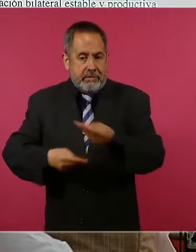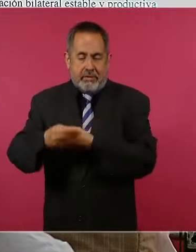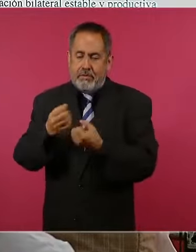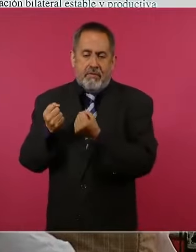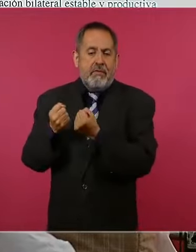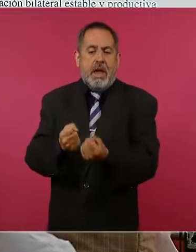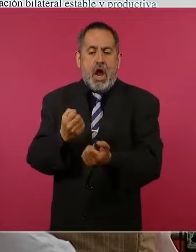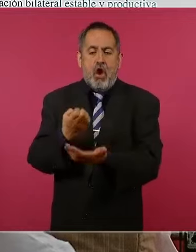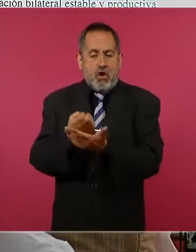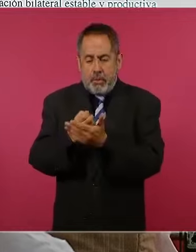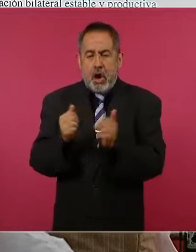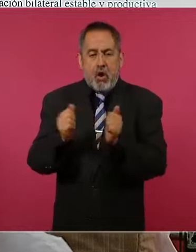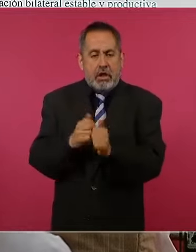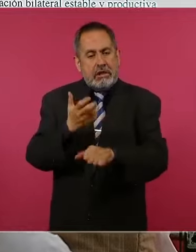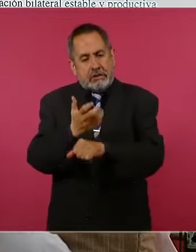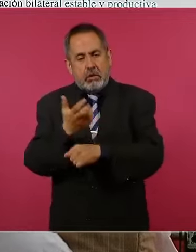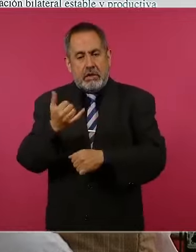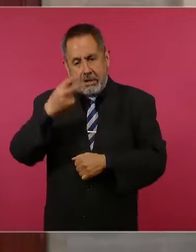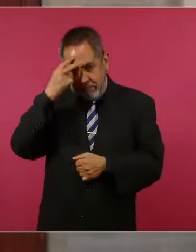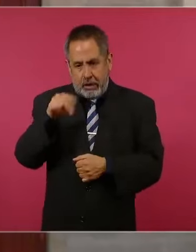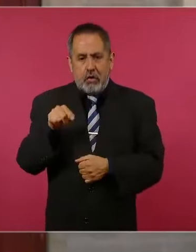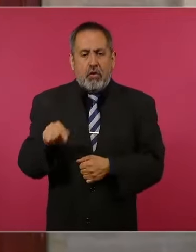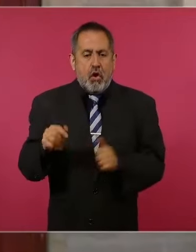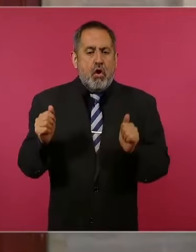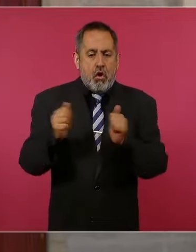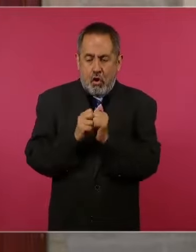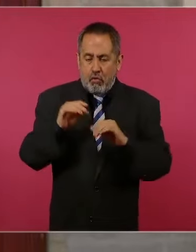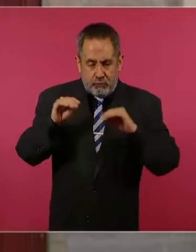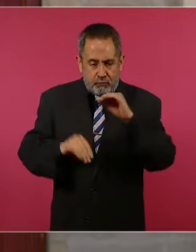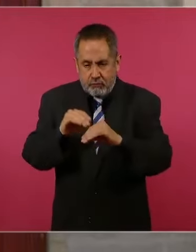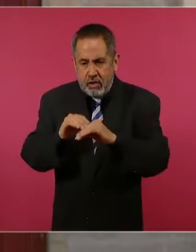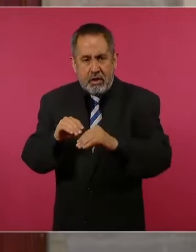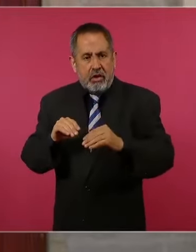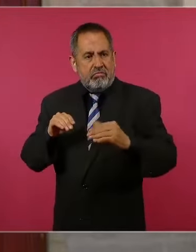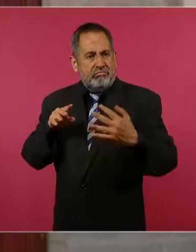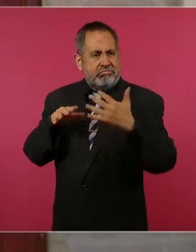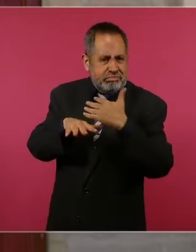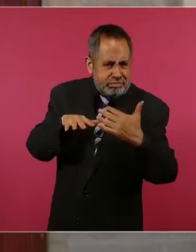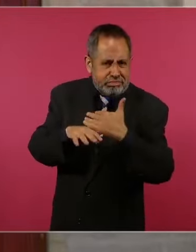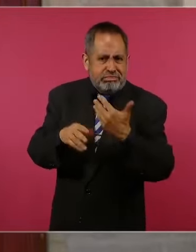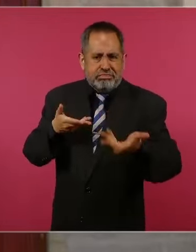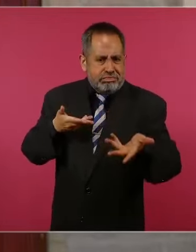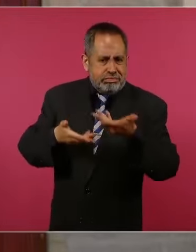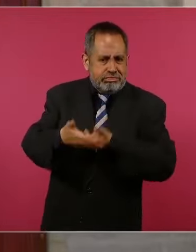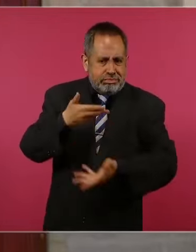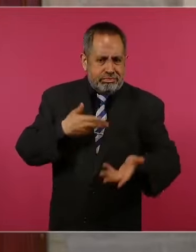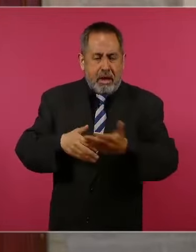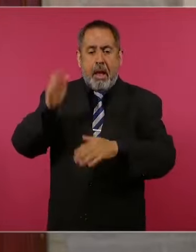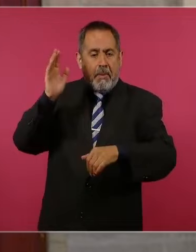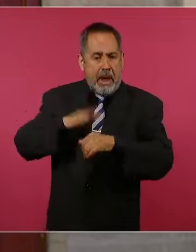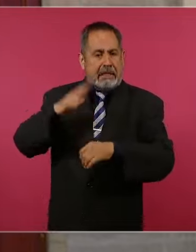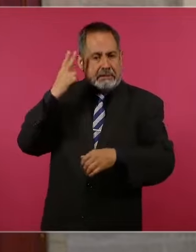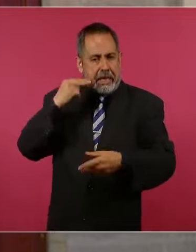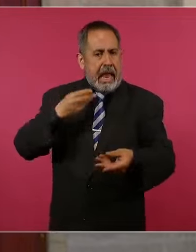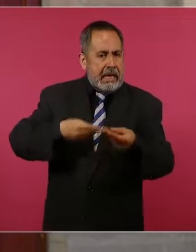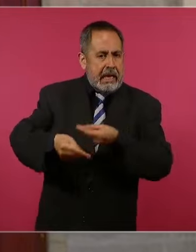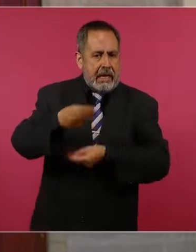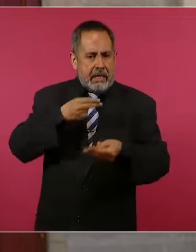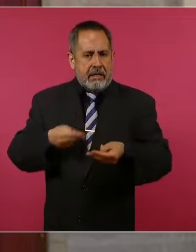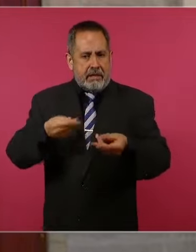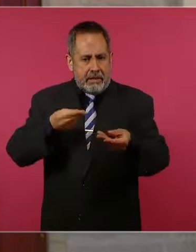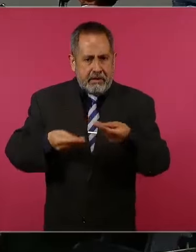relación económica entre Estados Unidos y México mediante la construcción de infraestructura que promueva mayores viajes comerciales o